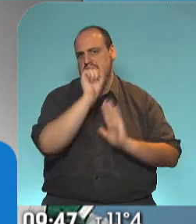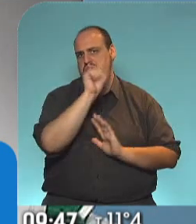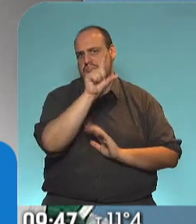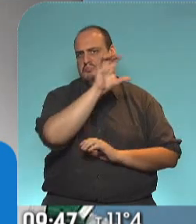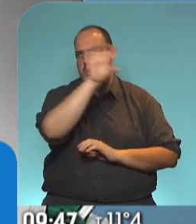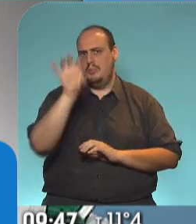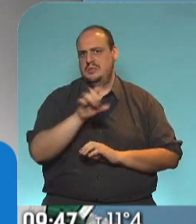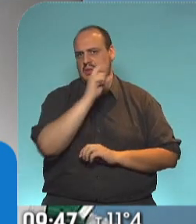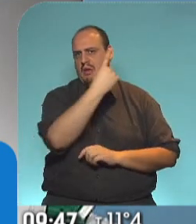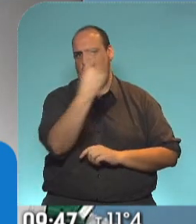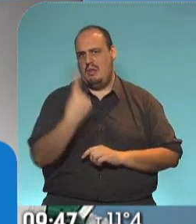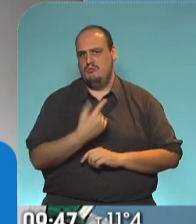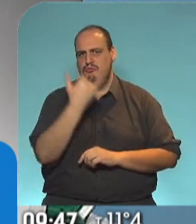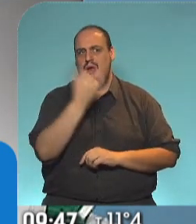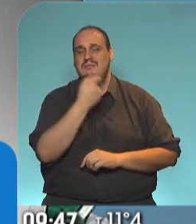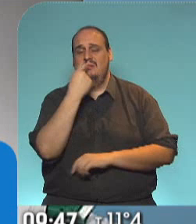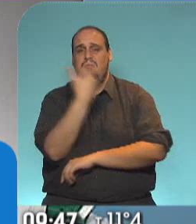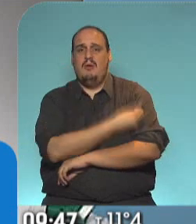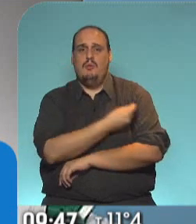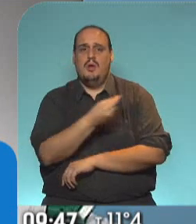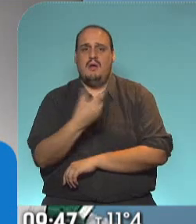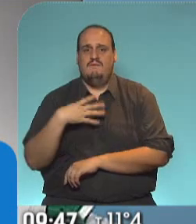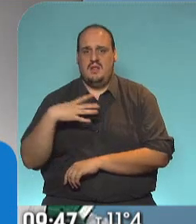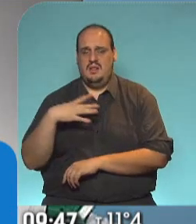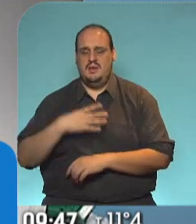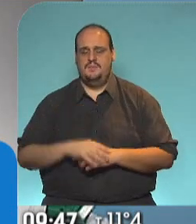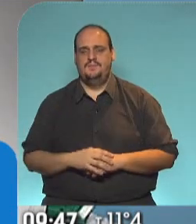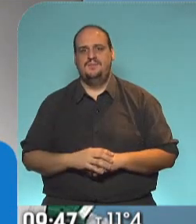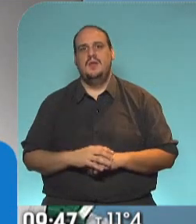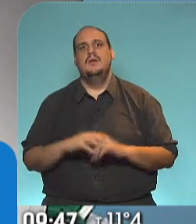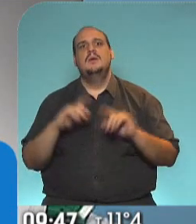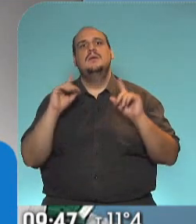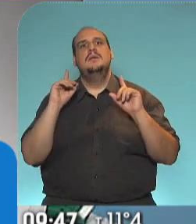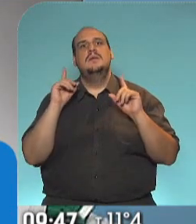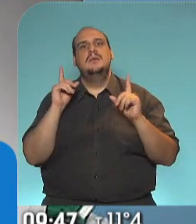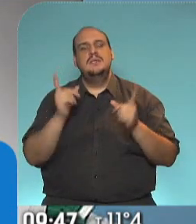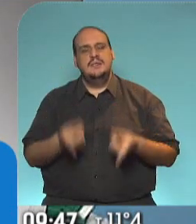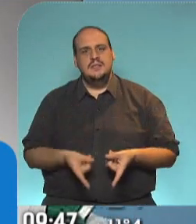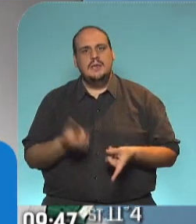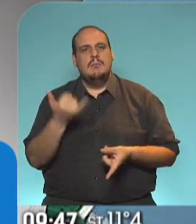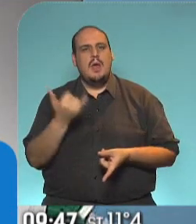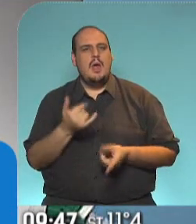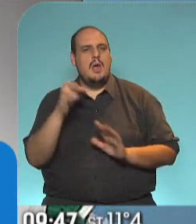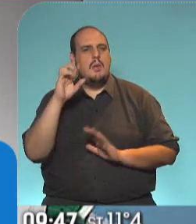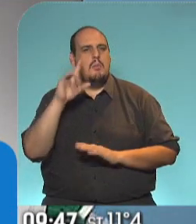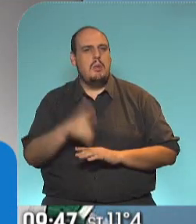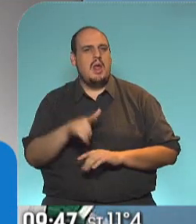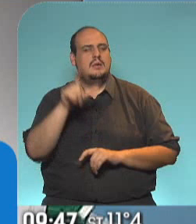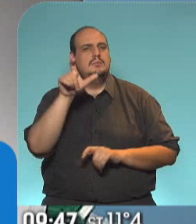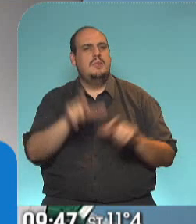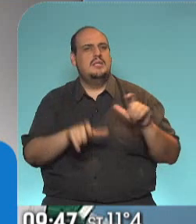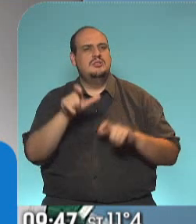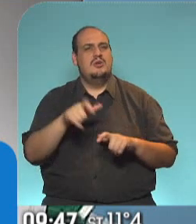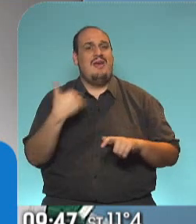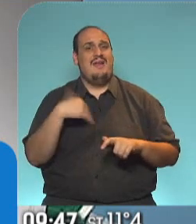si le falta la aplicación también hemos instalado una estrategia para aquellas personas que han quedado varadas dentro del